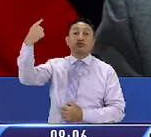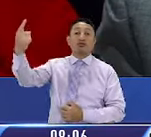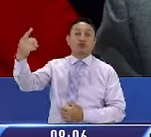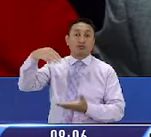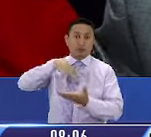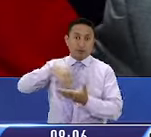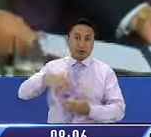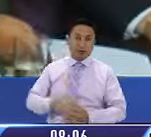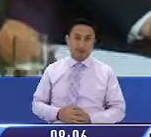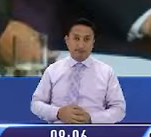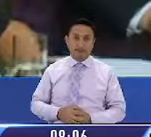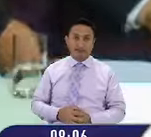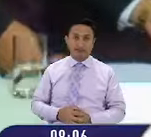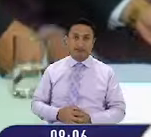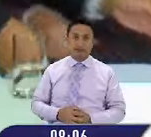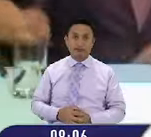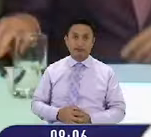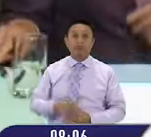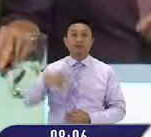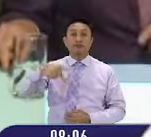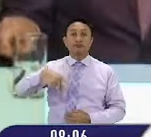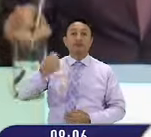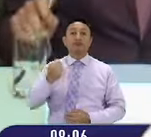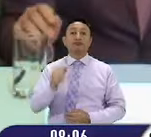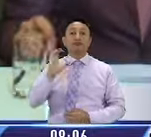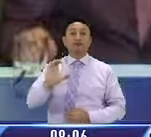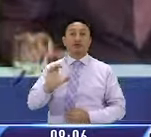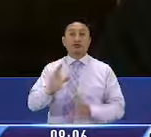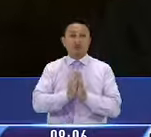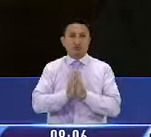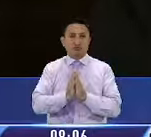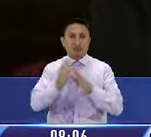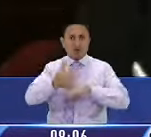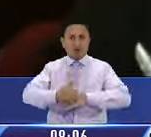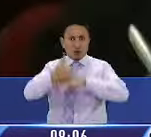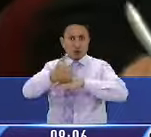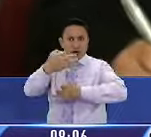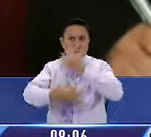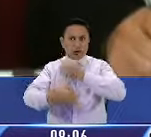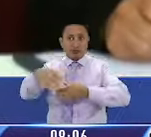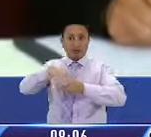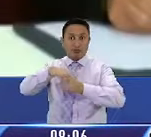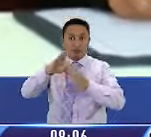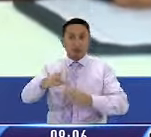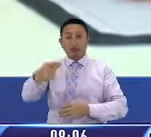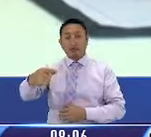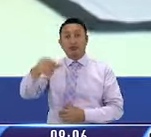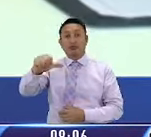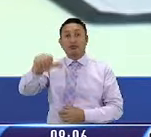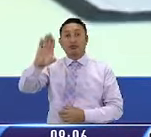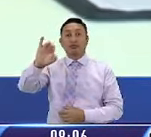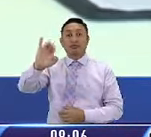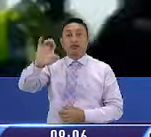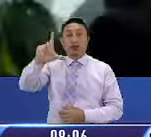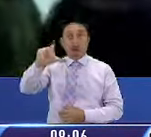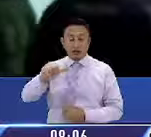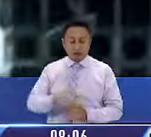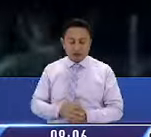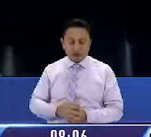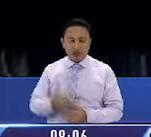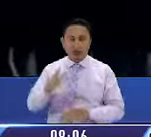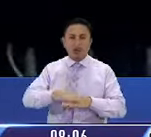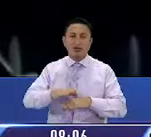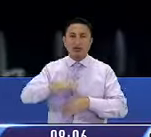próxima semana. Que el PCC no impulsó el juicio a la canciller Gabriela Sommerfeld por la incursión